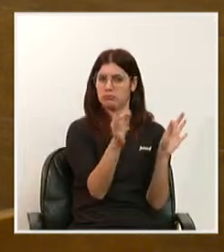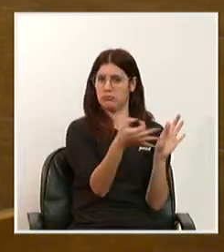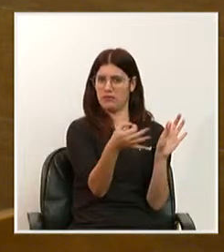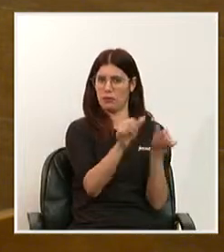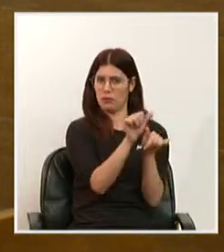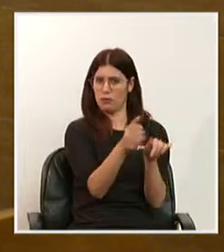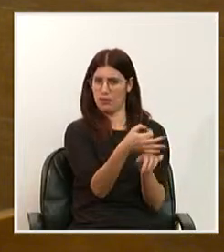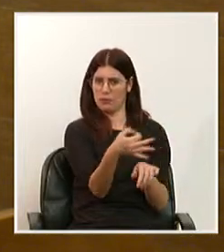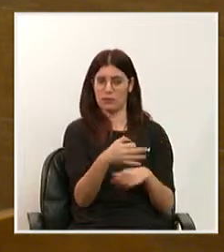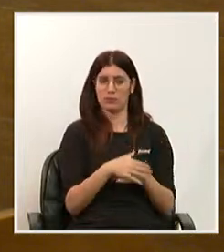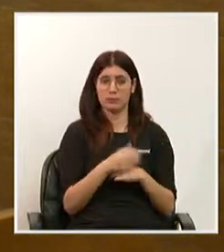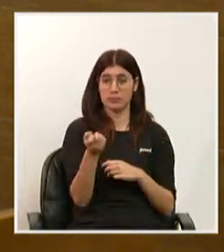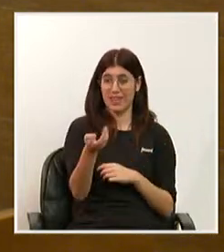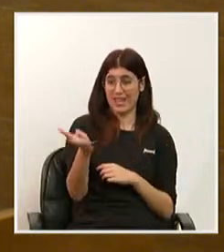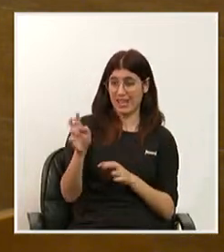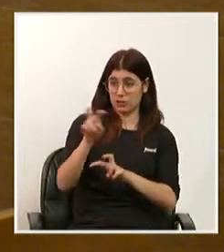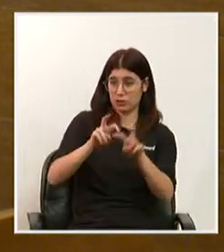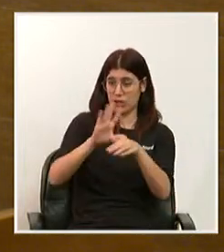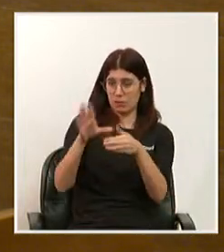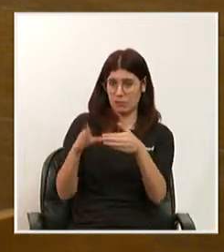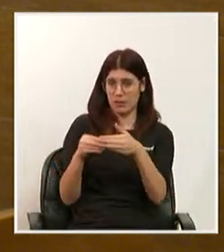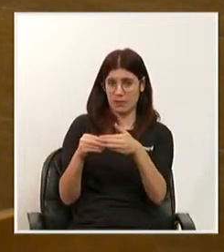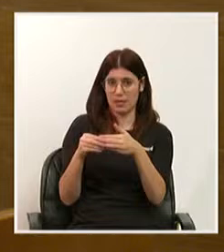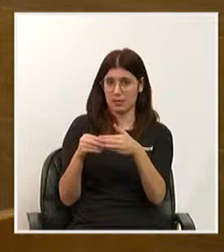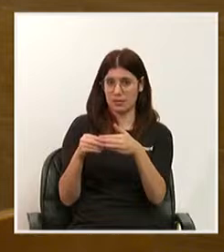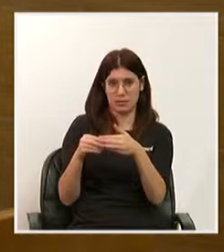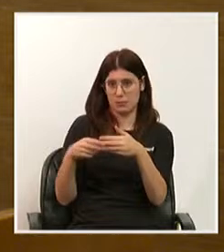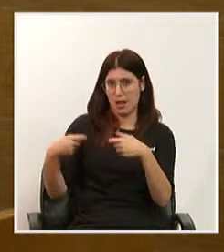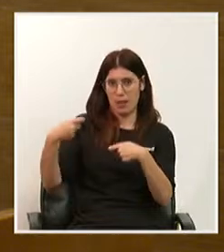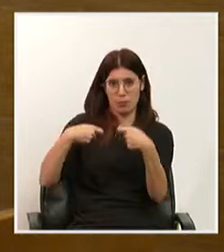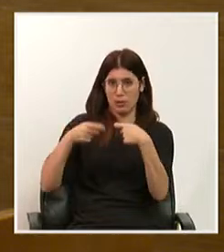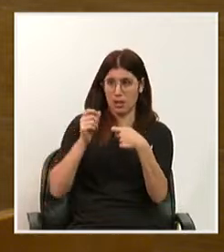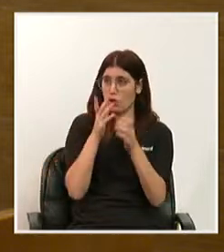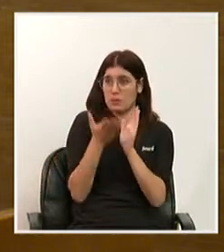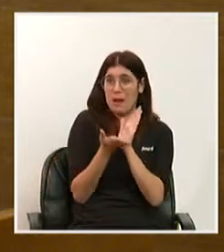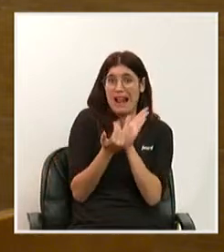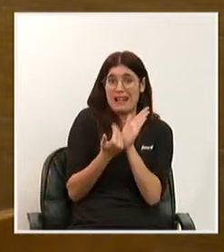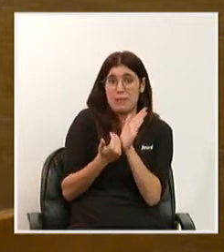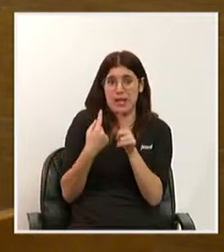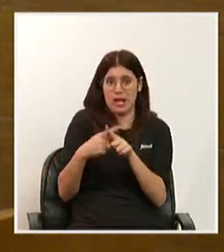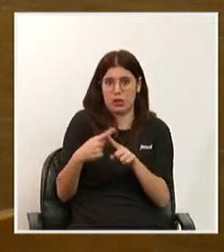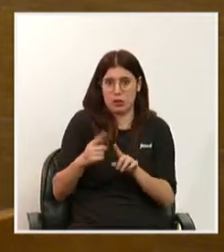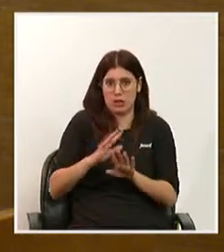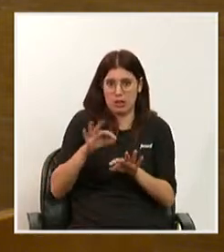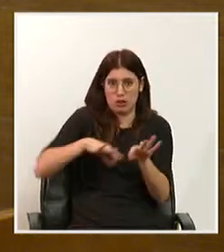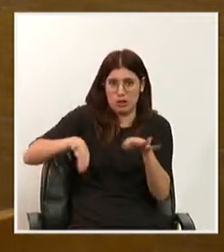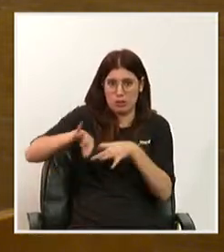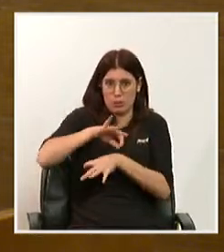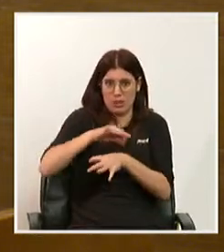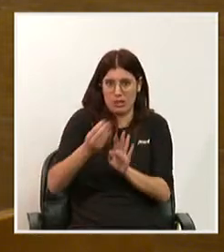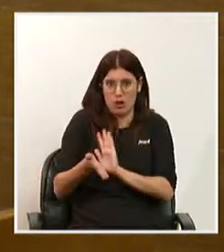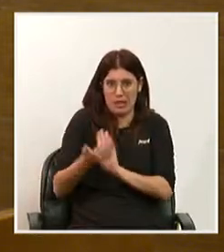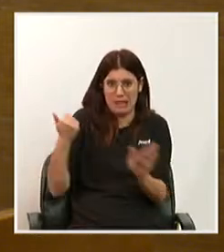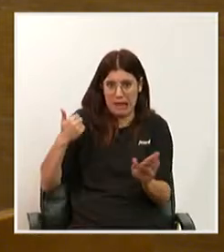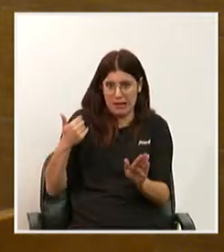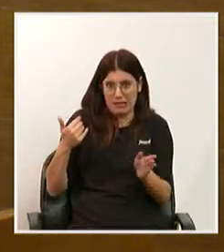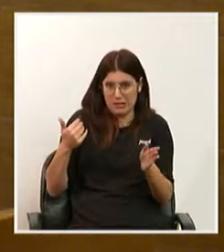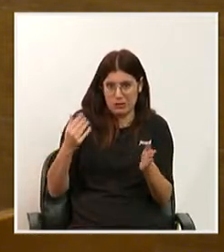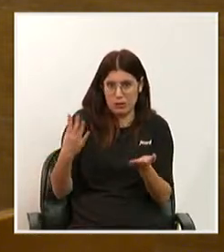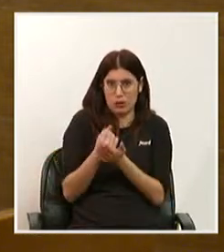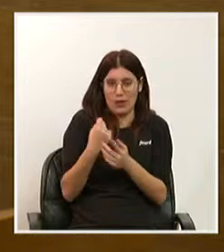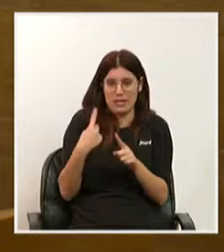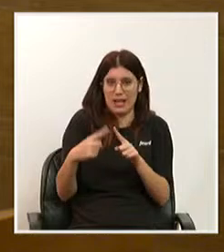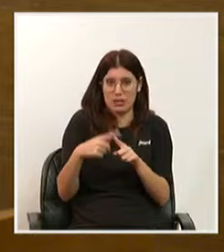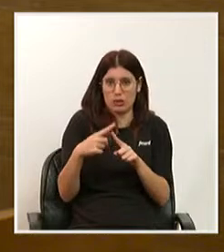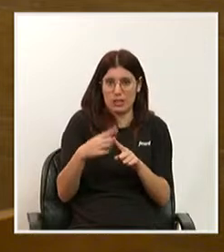respecto a las restantes enmiendas no son Para aportar son para eliminar sustituir erradicar todo aquello que